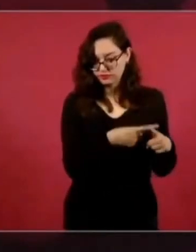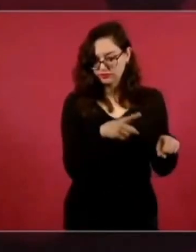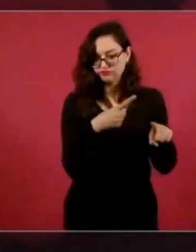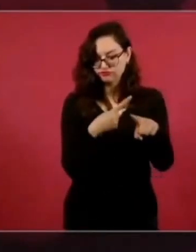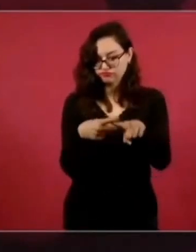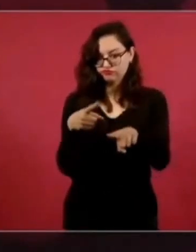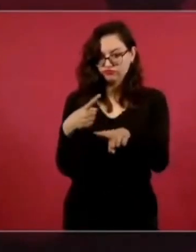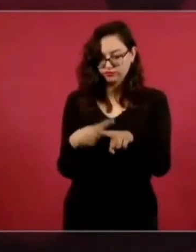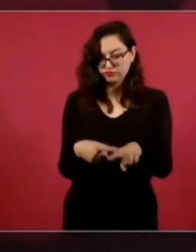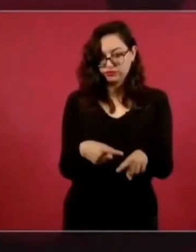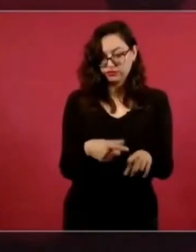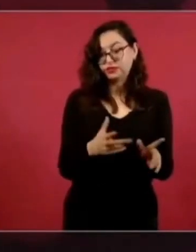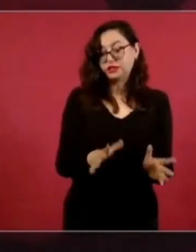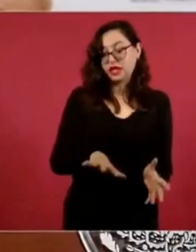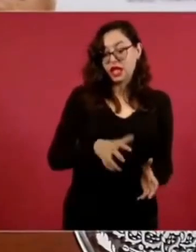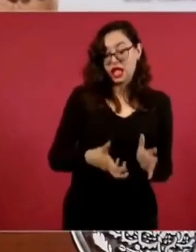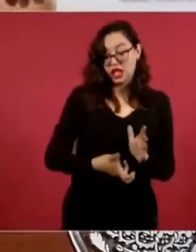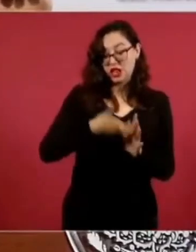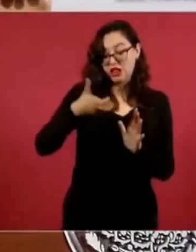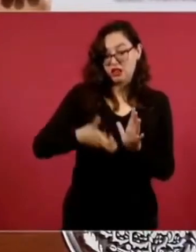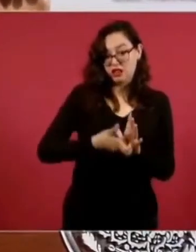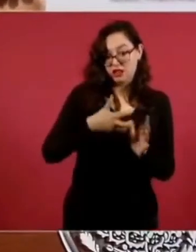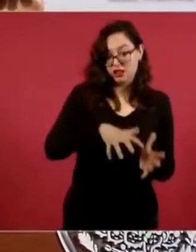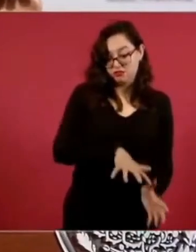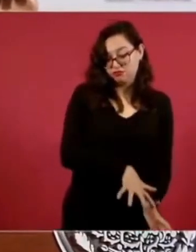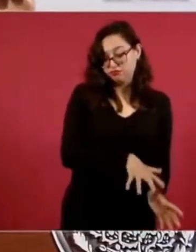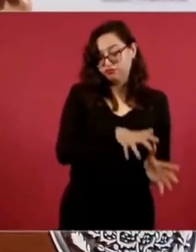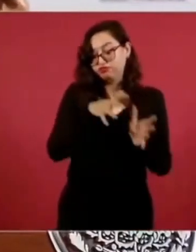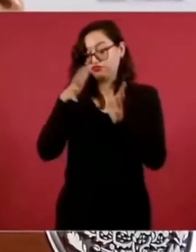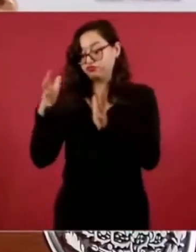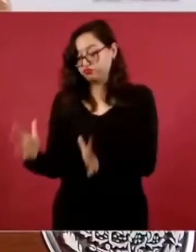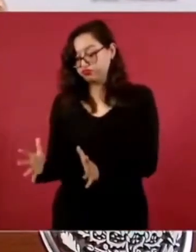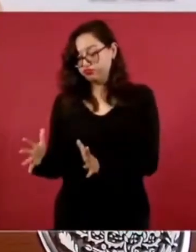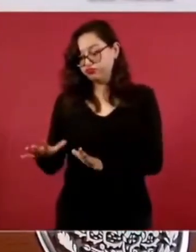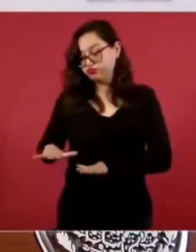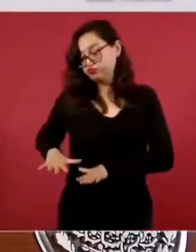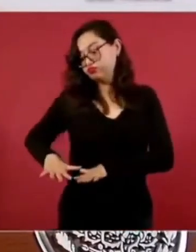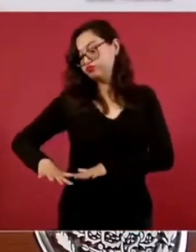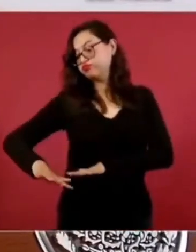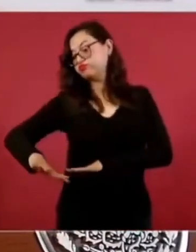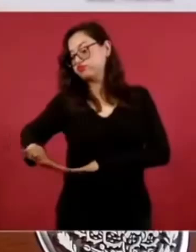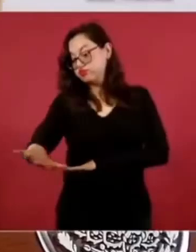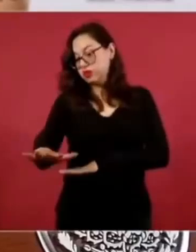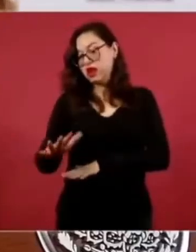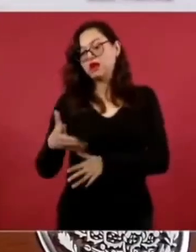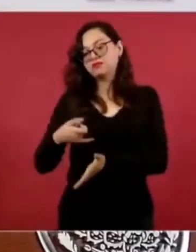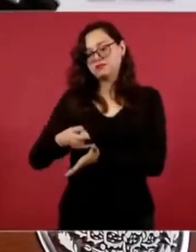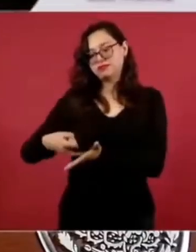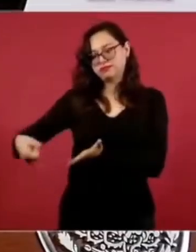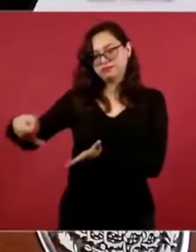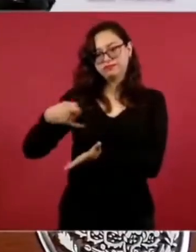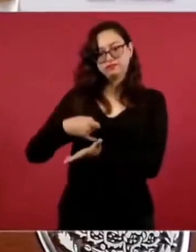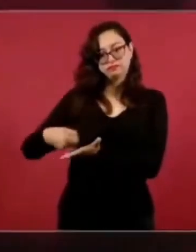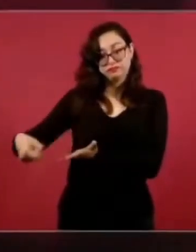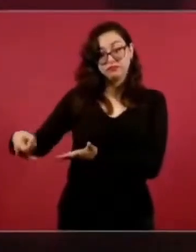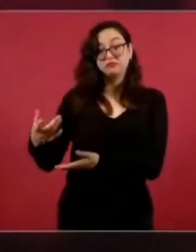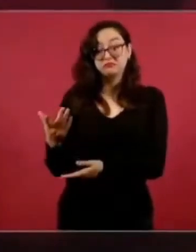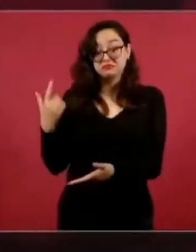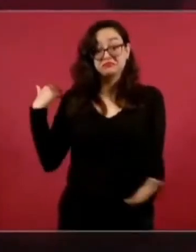y el bordo, que ya no era inundable, para la agricultura. Ahí están